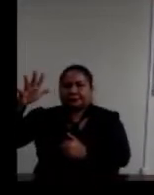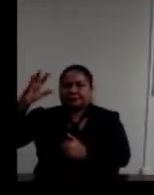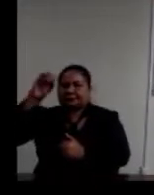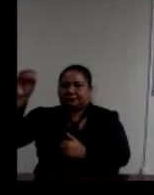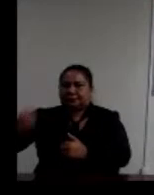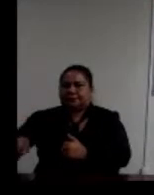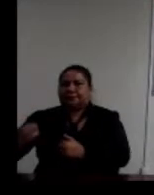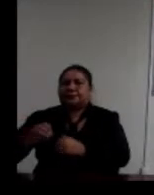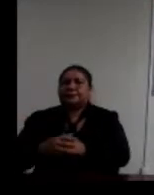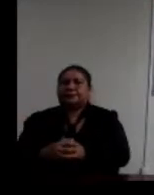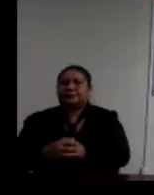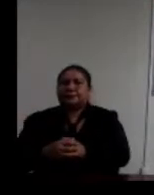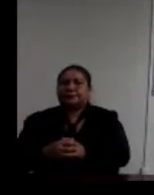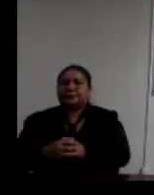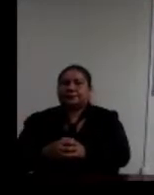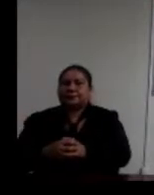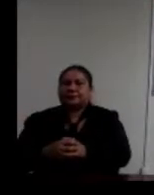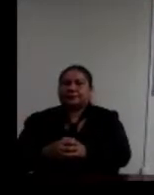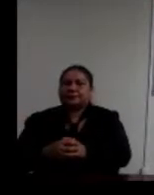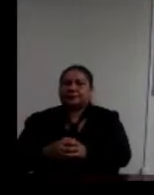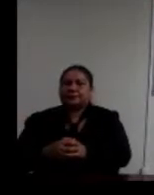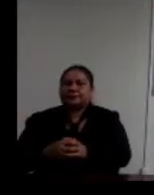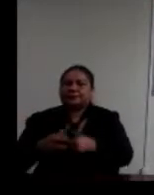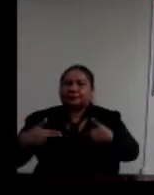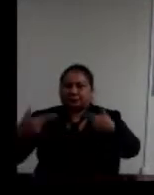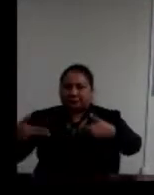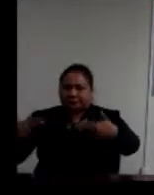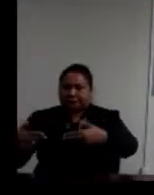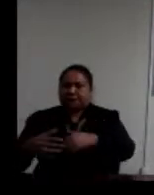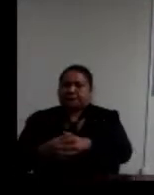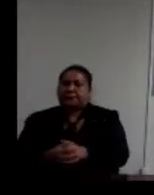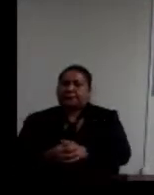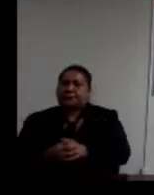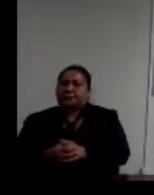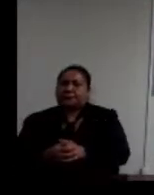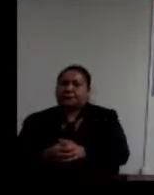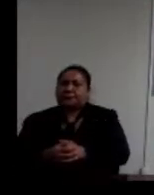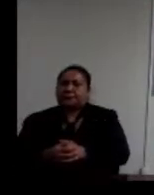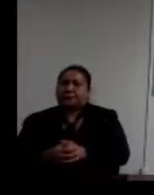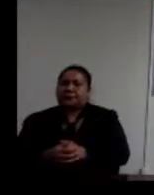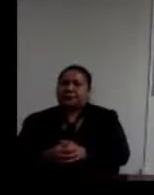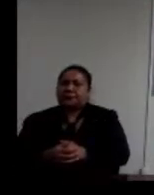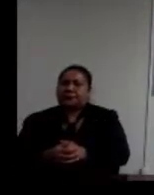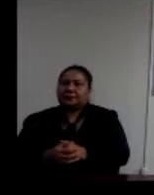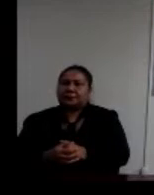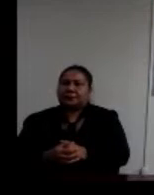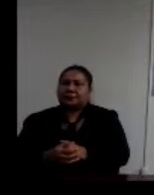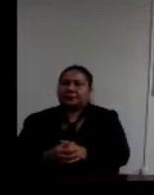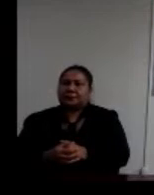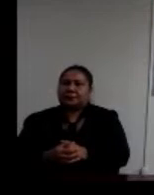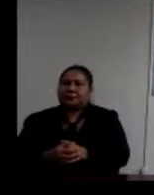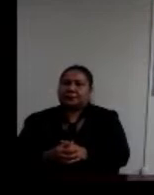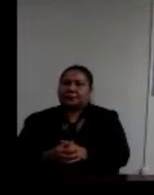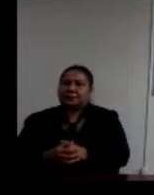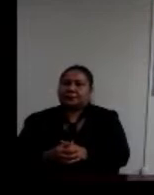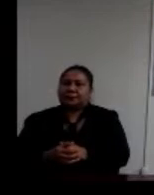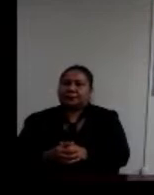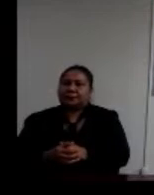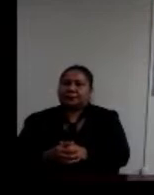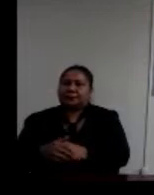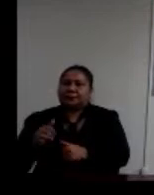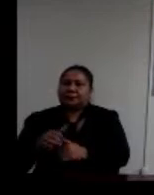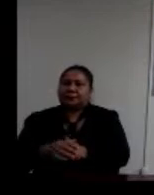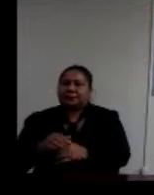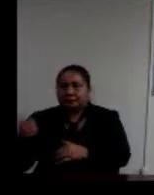¿Sí? Existe una gran penetrancia en la cuestión de la genética, ¿sí? Y otro de la cuestión de